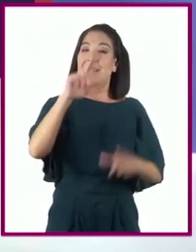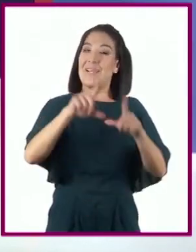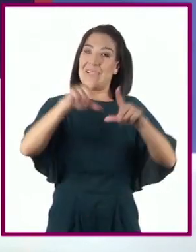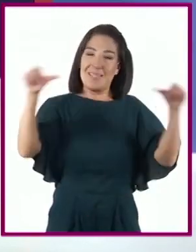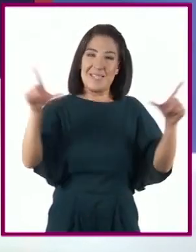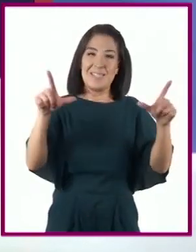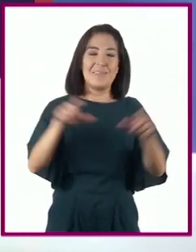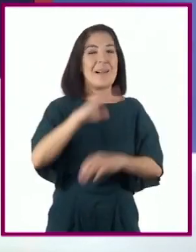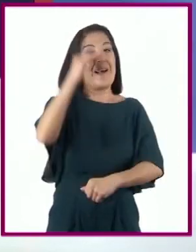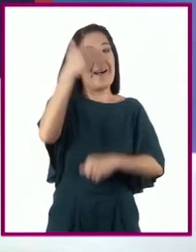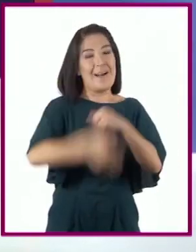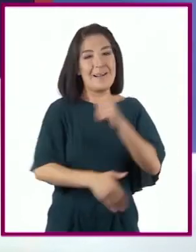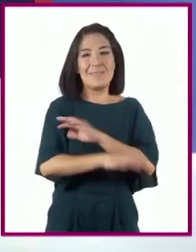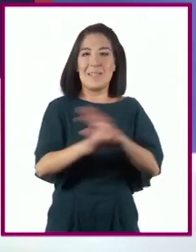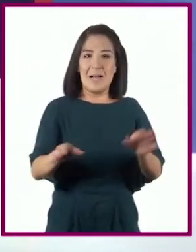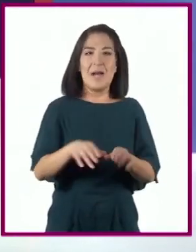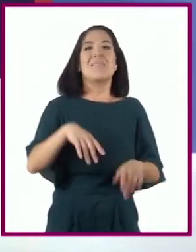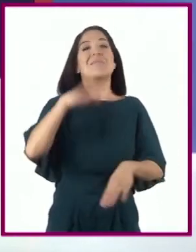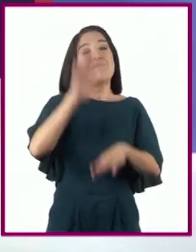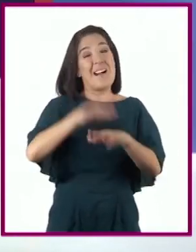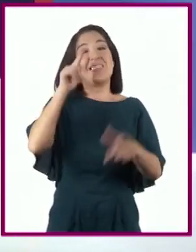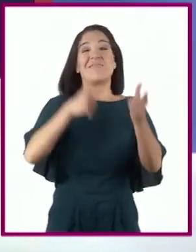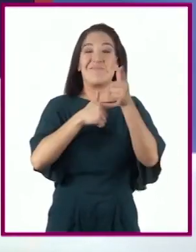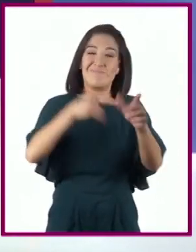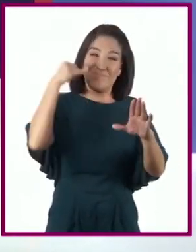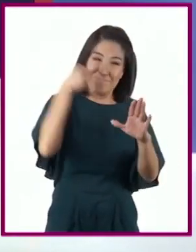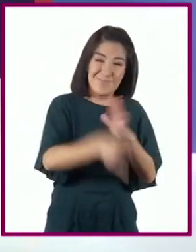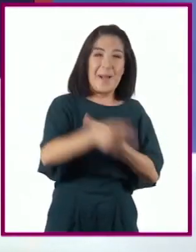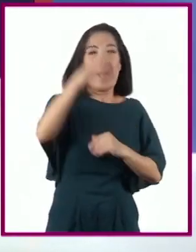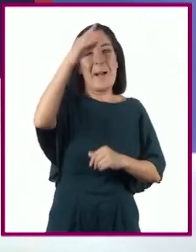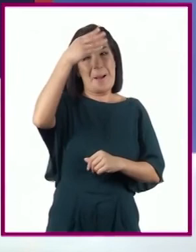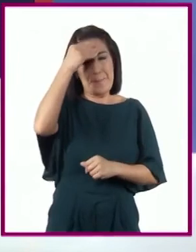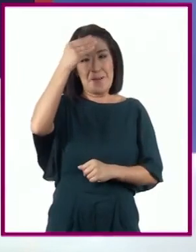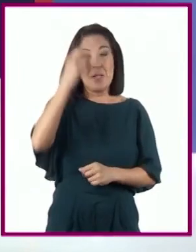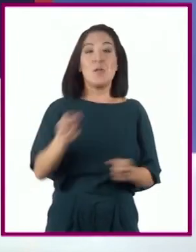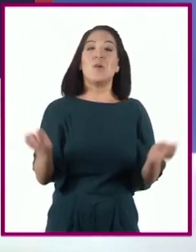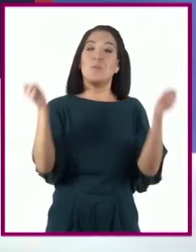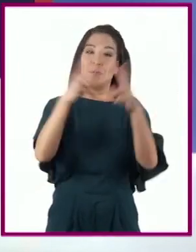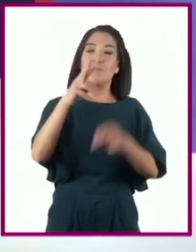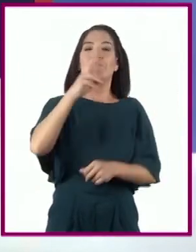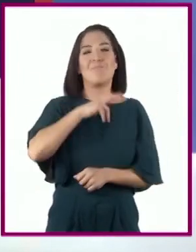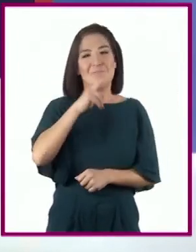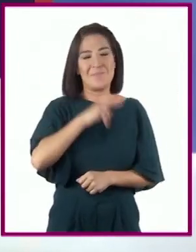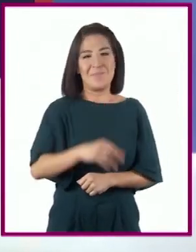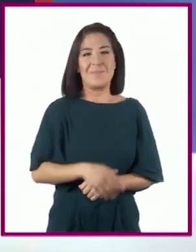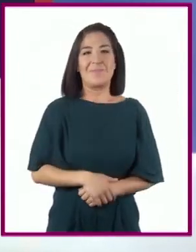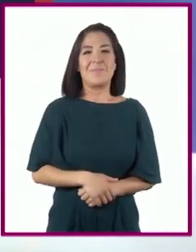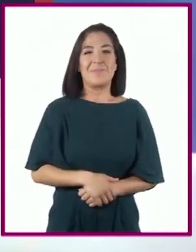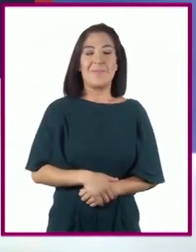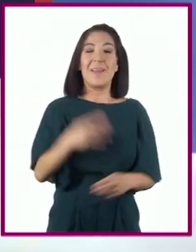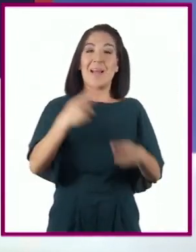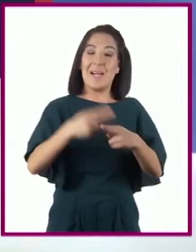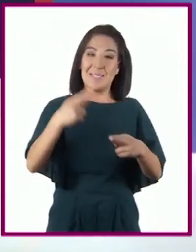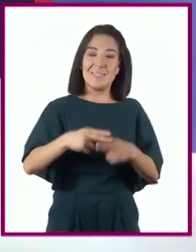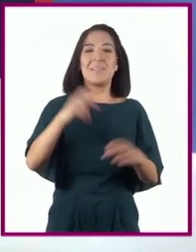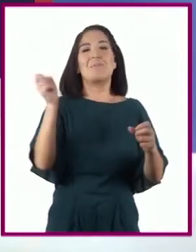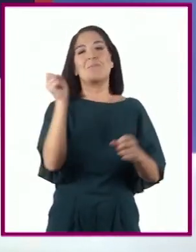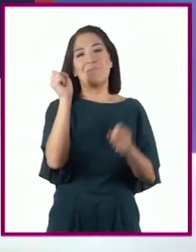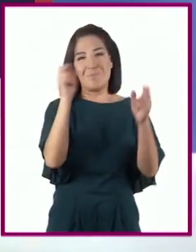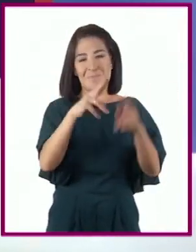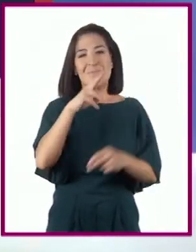¡Listos! ¡Terminamos! Aún nos queda mucho por aprender, así que nos vemos pronto. ¡Hasta la